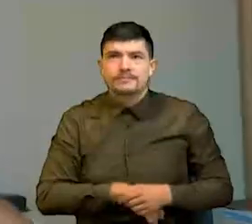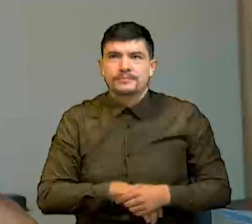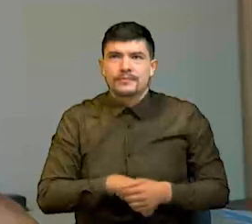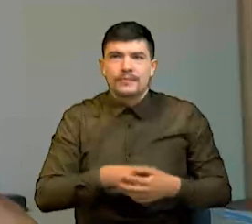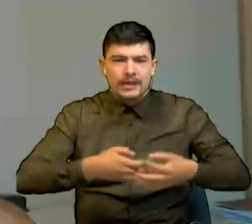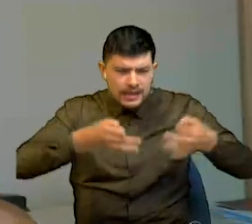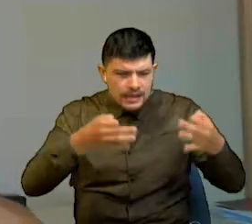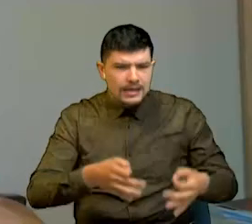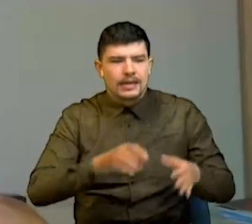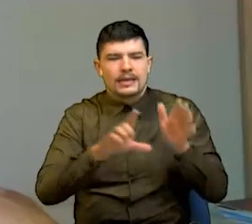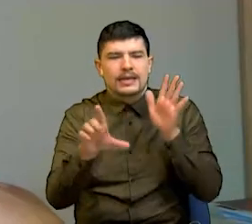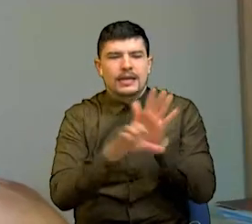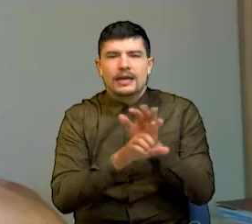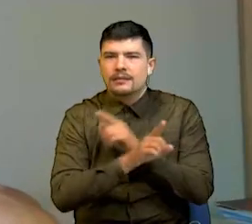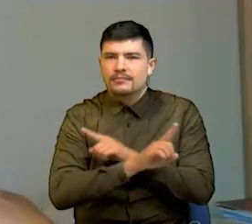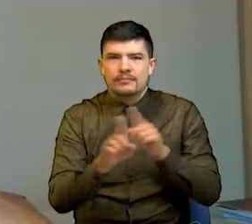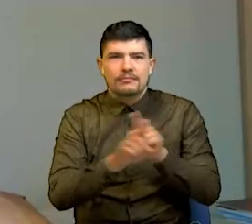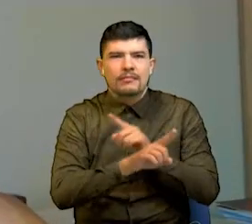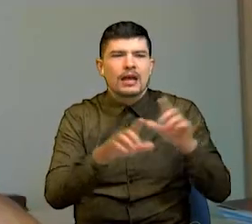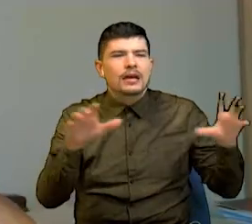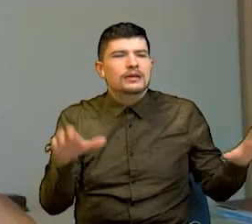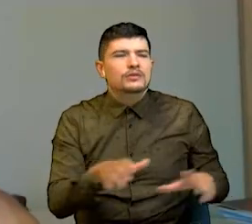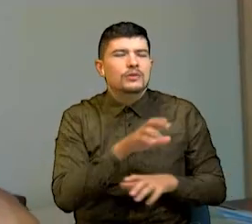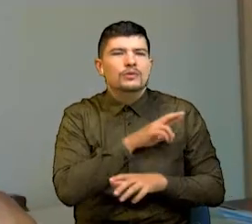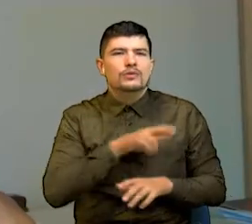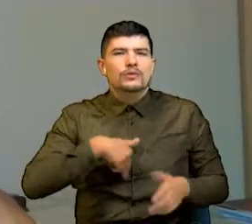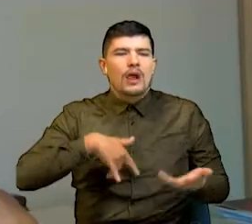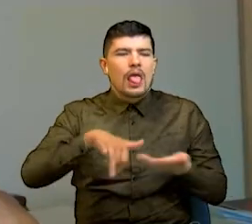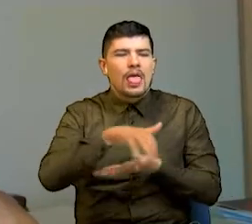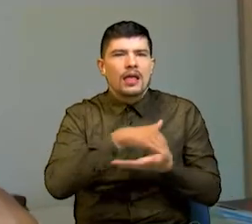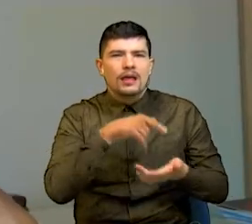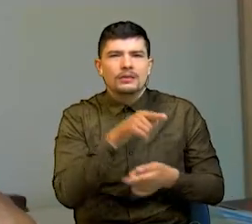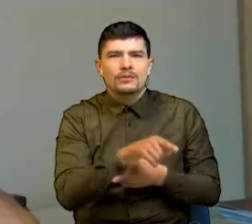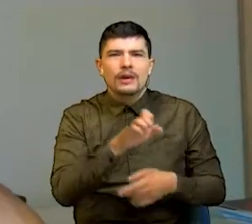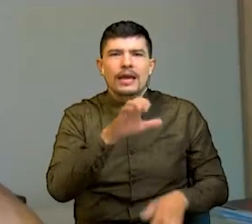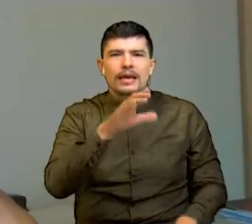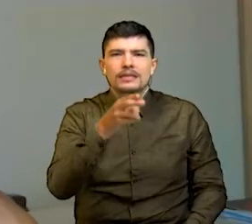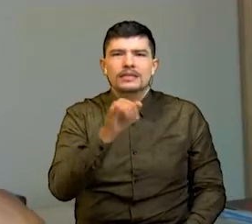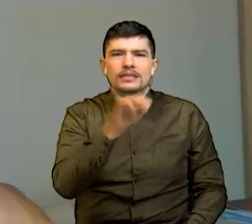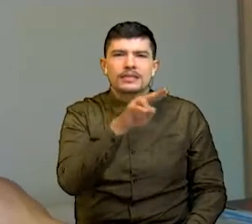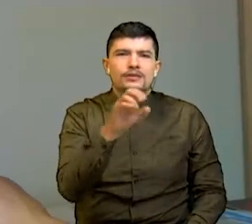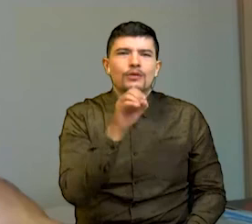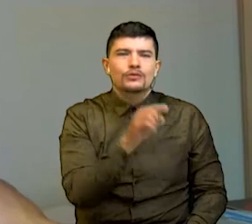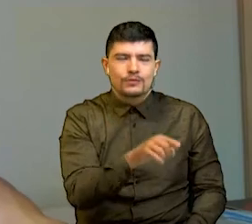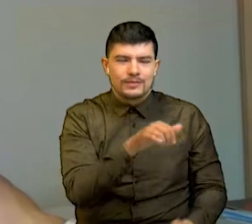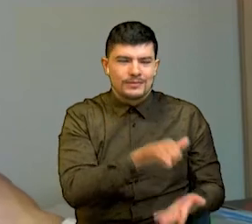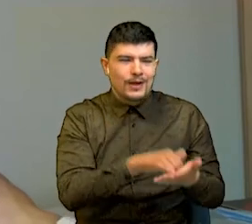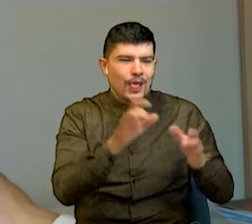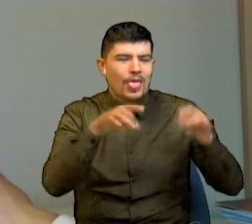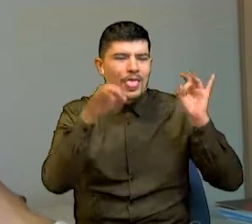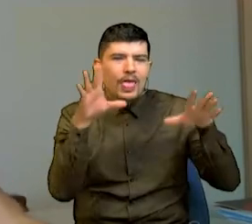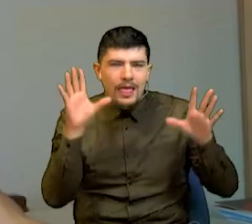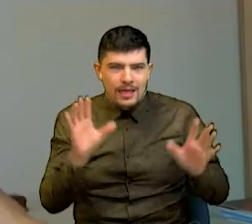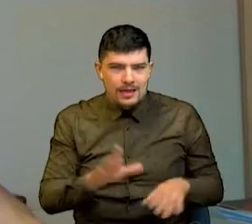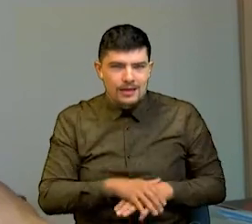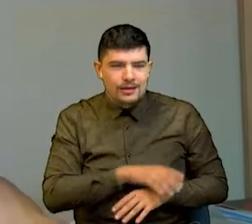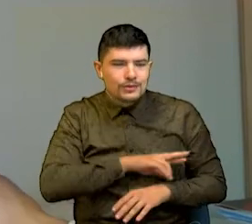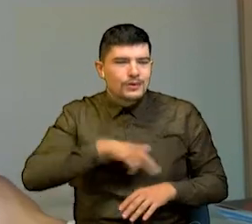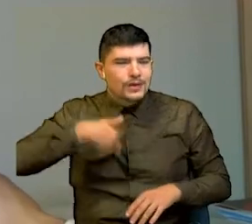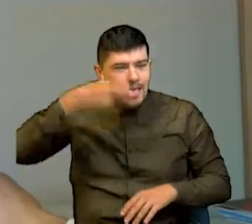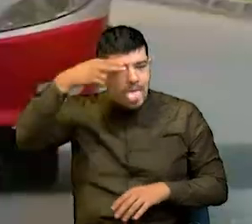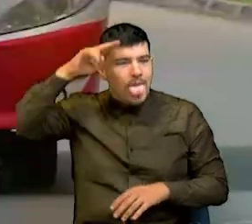legal era una cosa cómo se dice como decimos los santandereanos un hechizo como hay como montarnos al